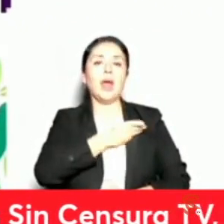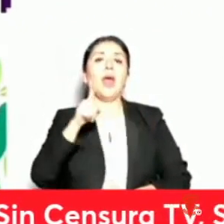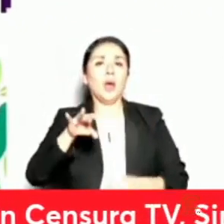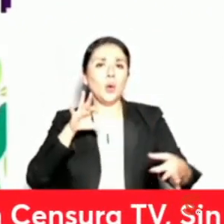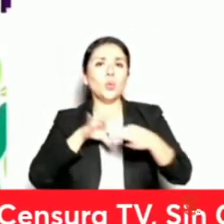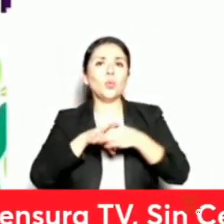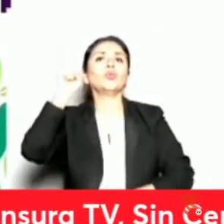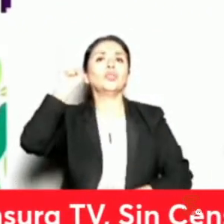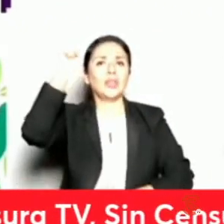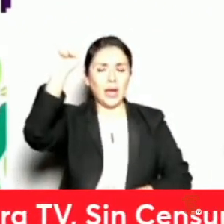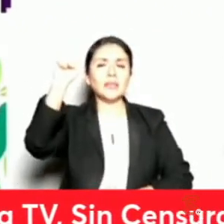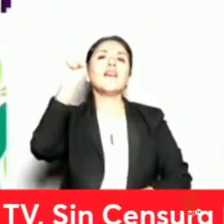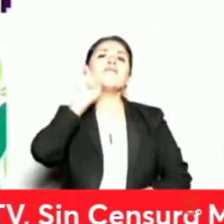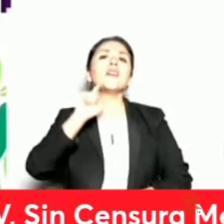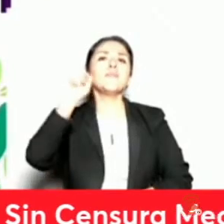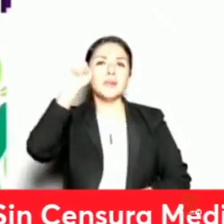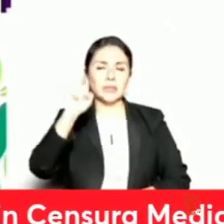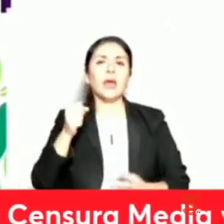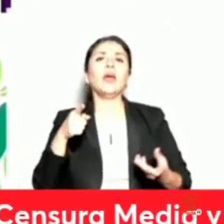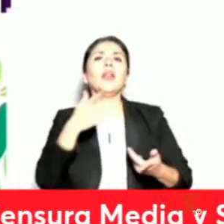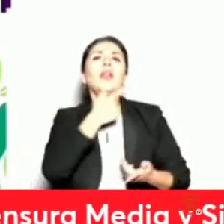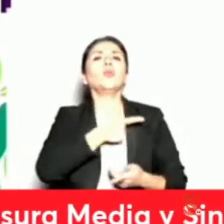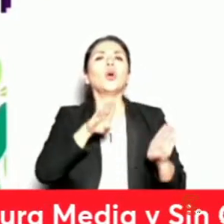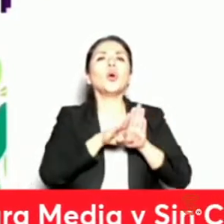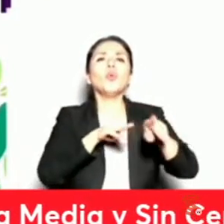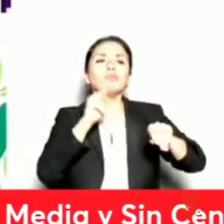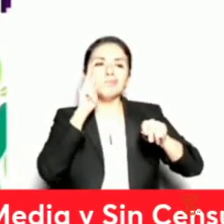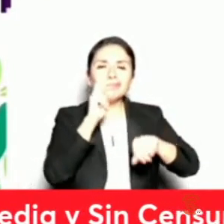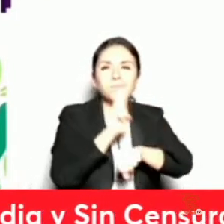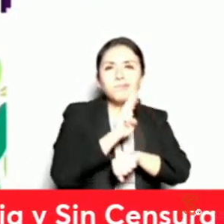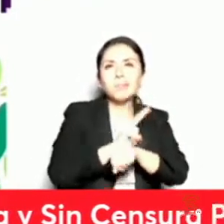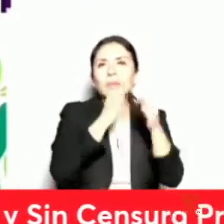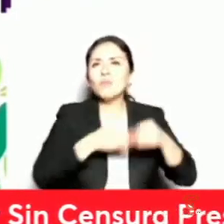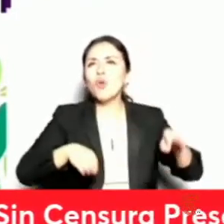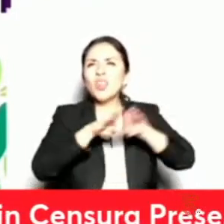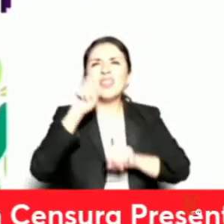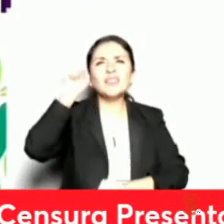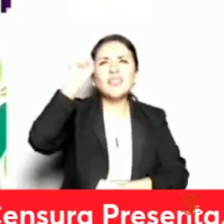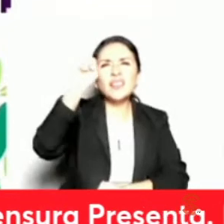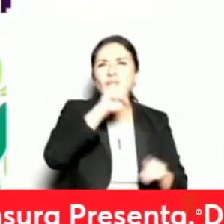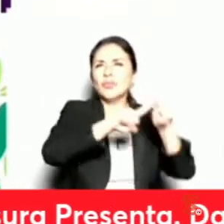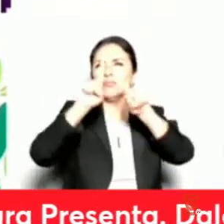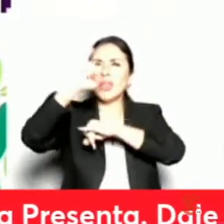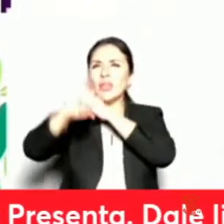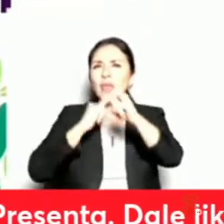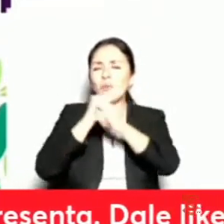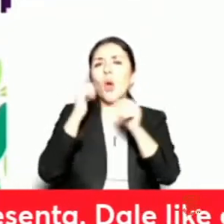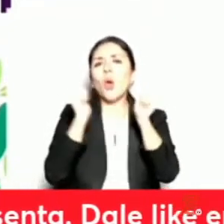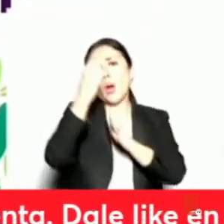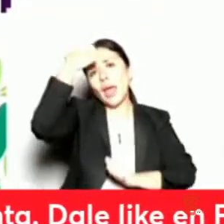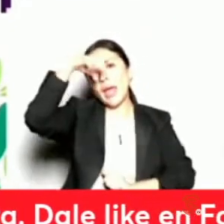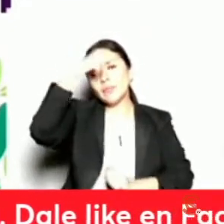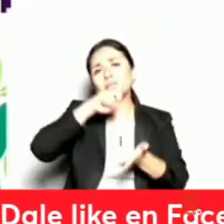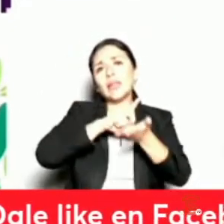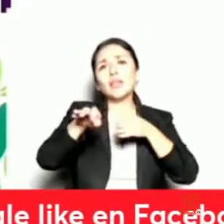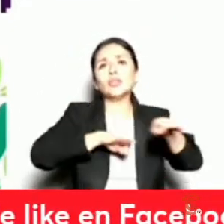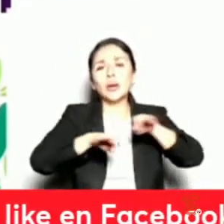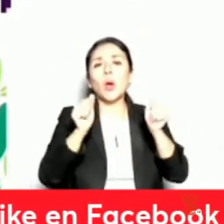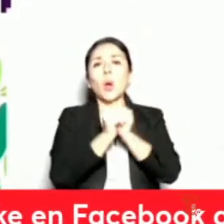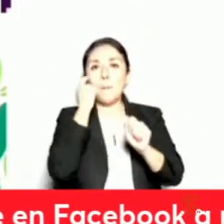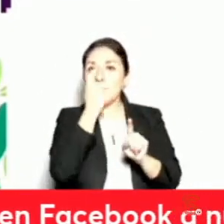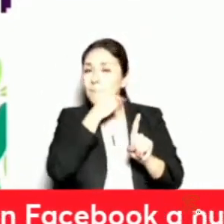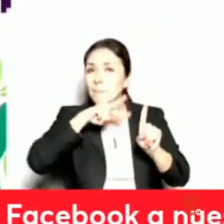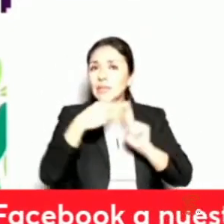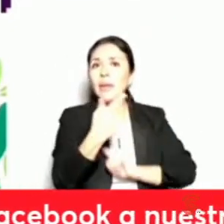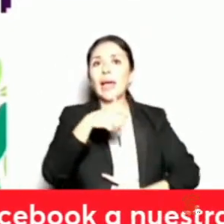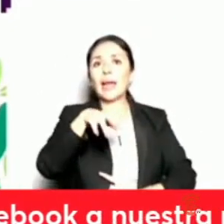sindicalista y feminista, especialista en el movimiento sindical nacional e internacional, con experiencia en derecho laboral con perspectiva de género.